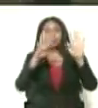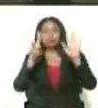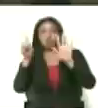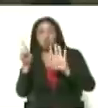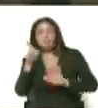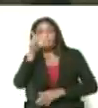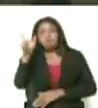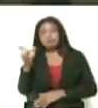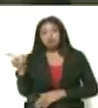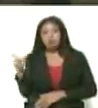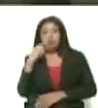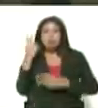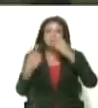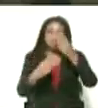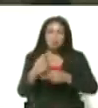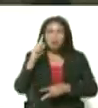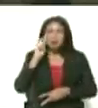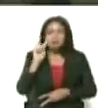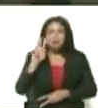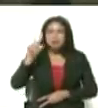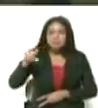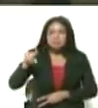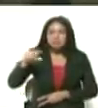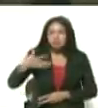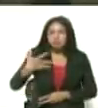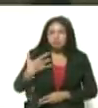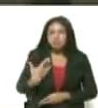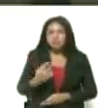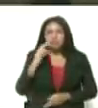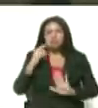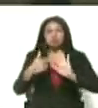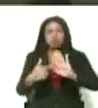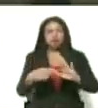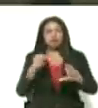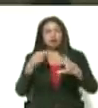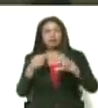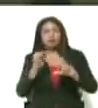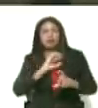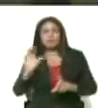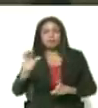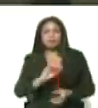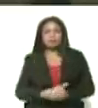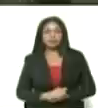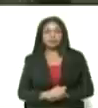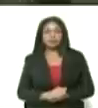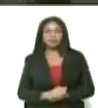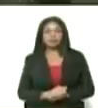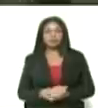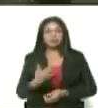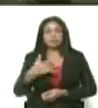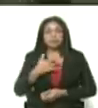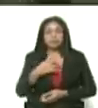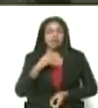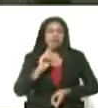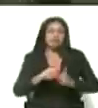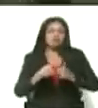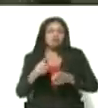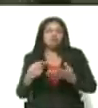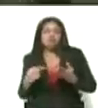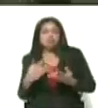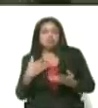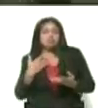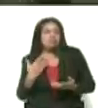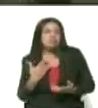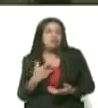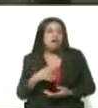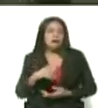130.991 personas que manifestaron en la encuesta de Patria haber presentado alguno de los